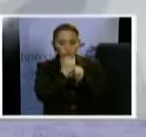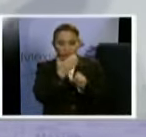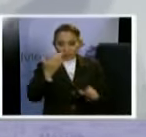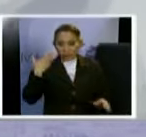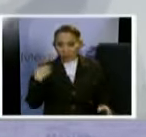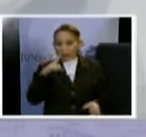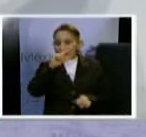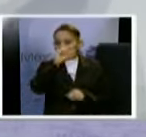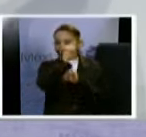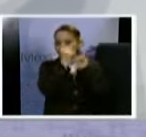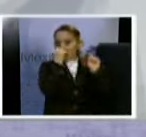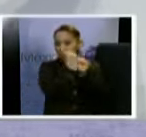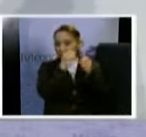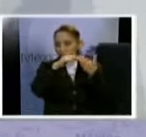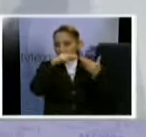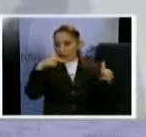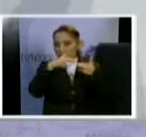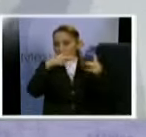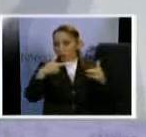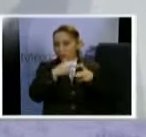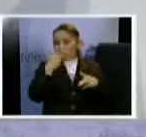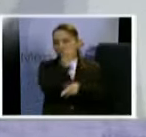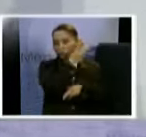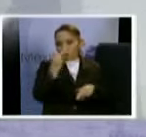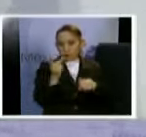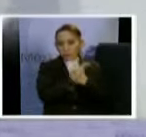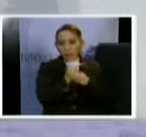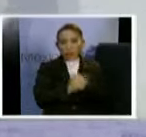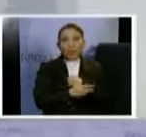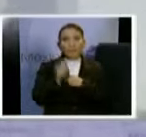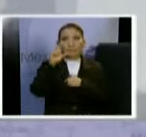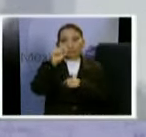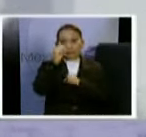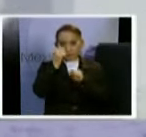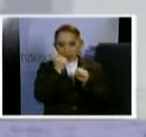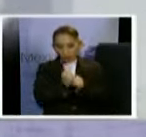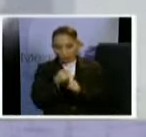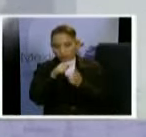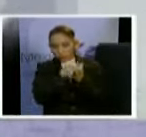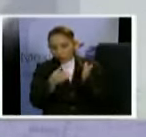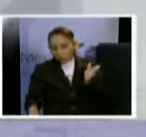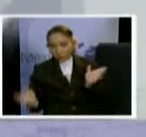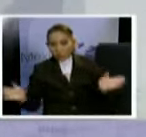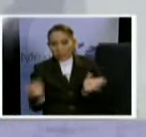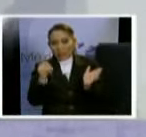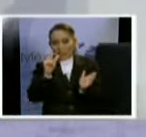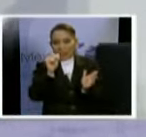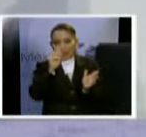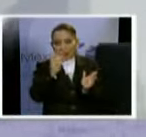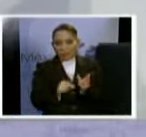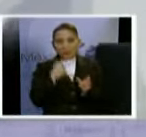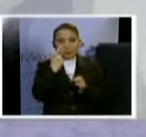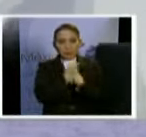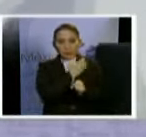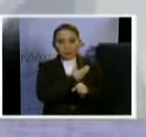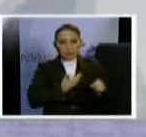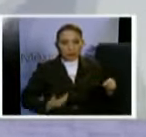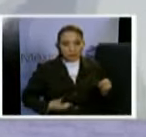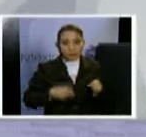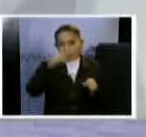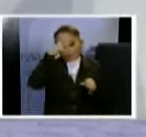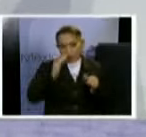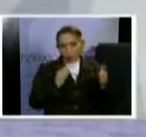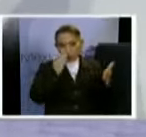pasado 70 años de relaciones diplomáticas, de ellas 20 años al impulso del Telecán. El primer presidente mexicano que